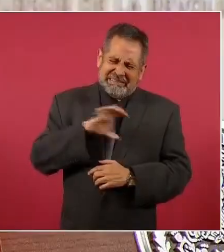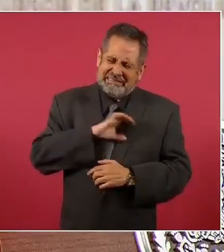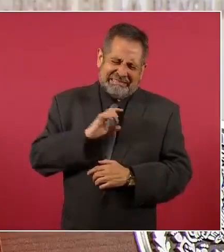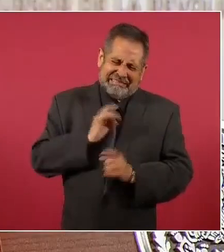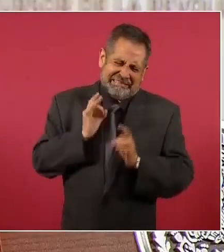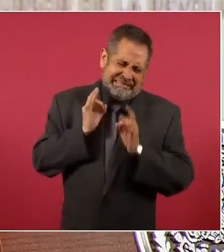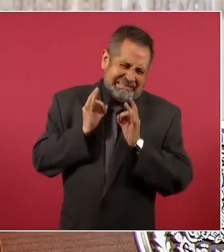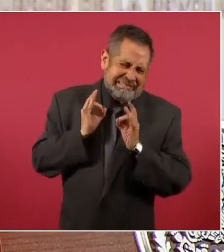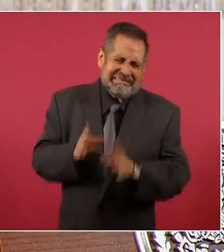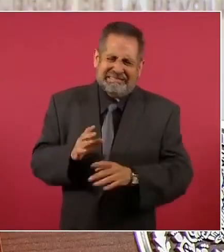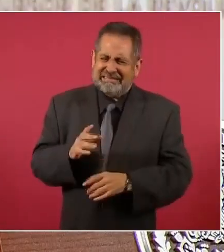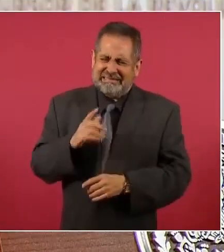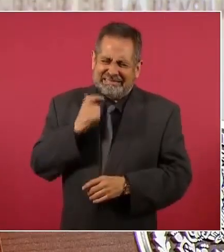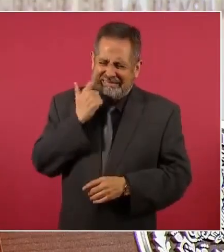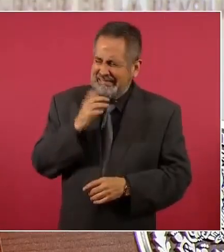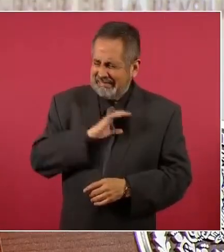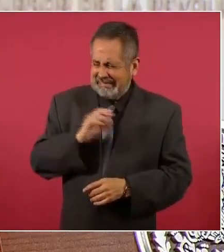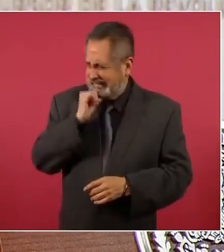nada, para nada,